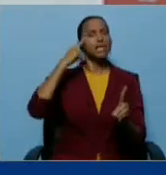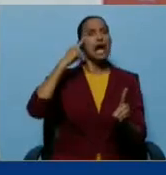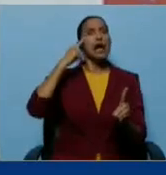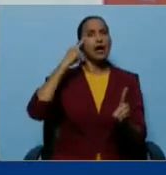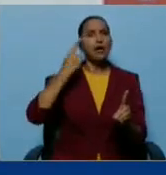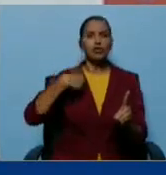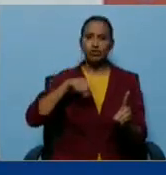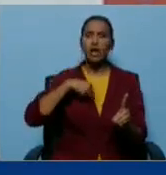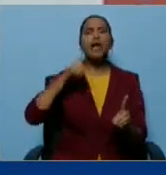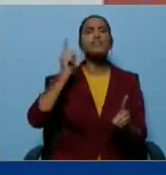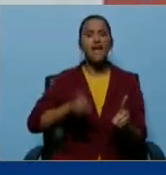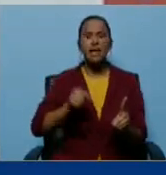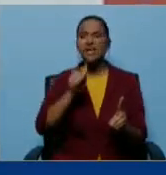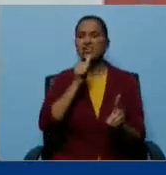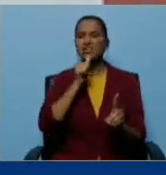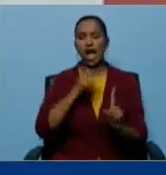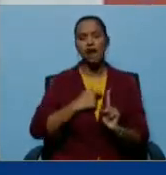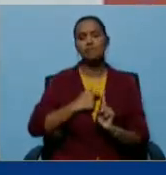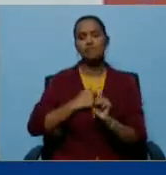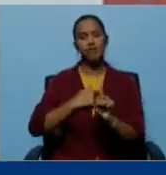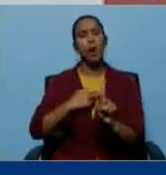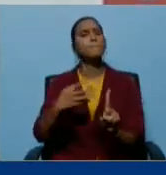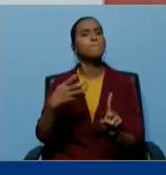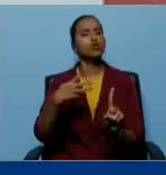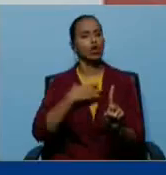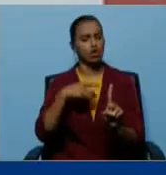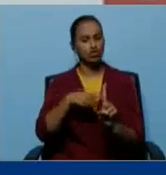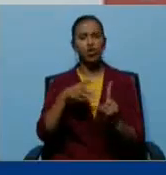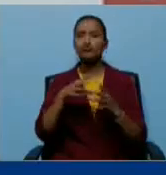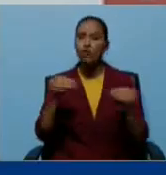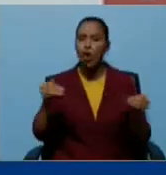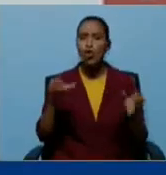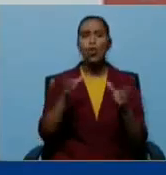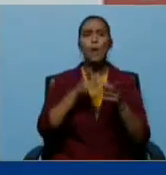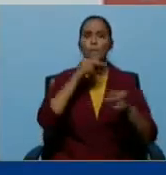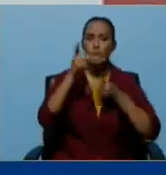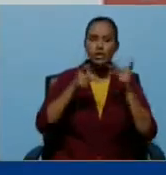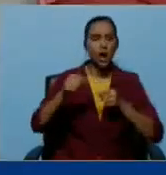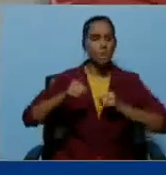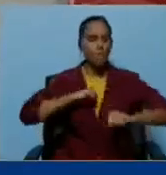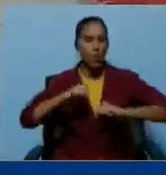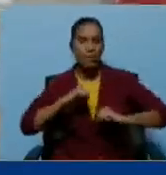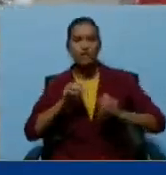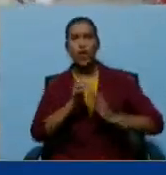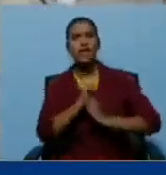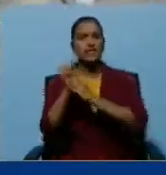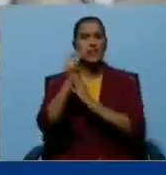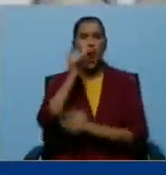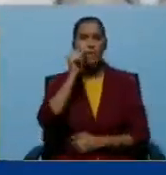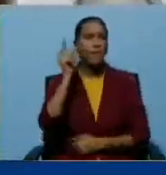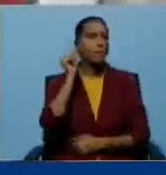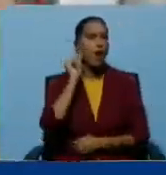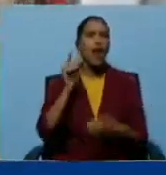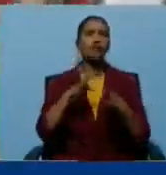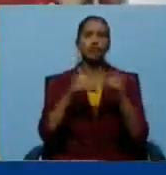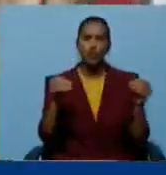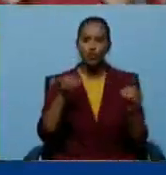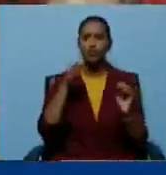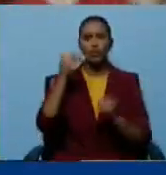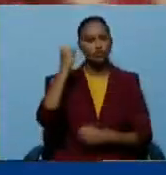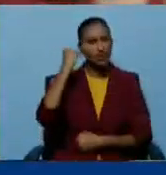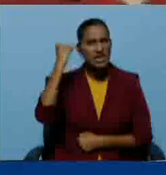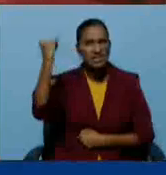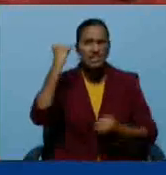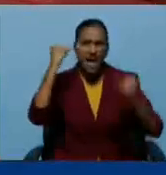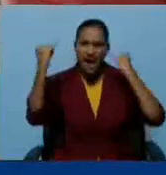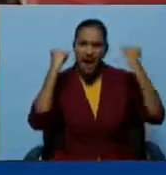sí debe tener protagonismo los partidos y movimientos políticos, los líderes y las lideresas políticas, con su doctrina, con sus